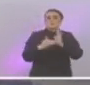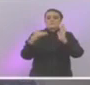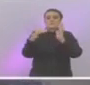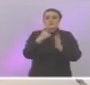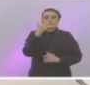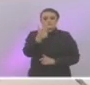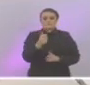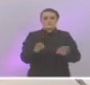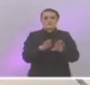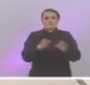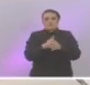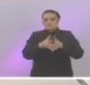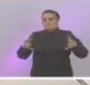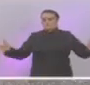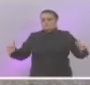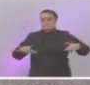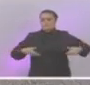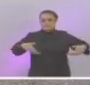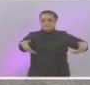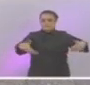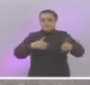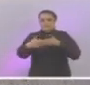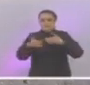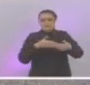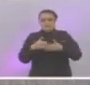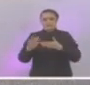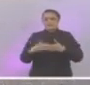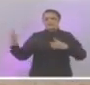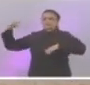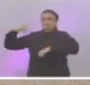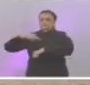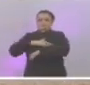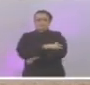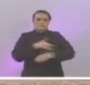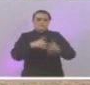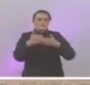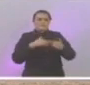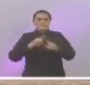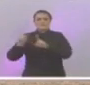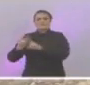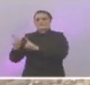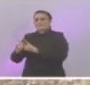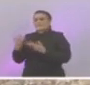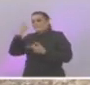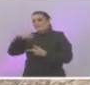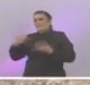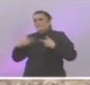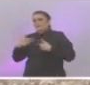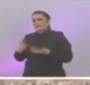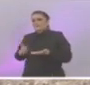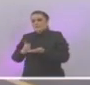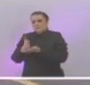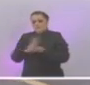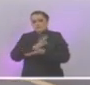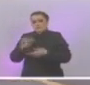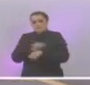1,000 millones de pesos entre la ampliación de la pista, la modernización de la terminal y las obras de infraestructura vial para su acceso. Con